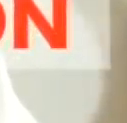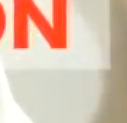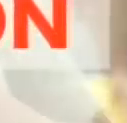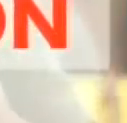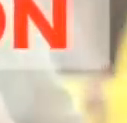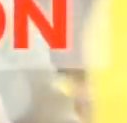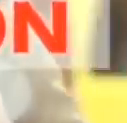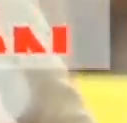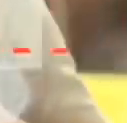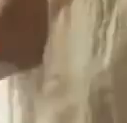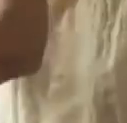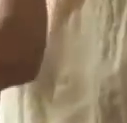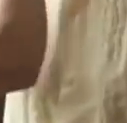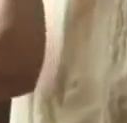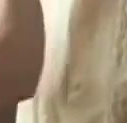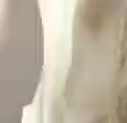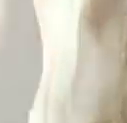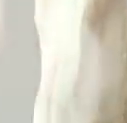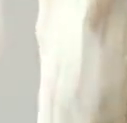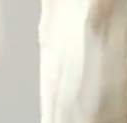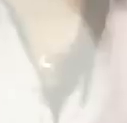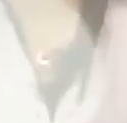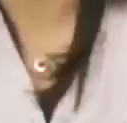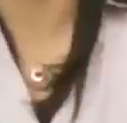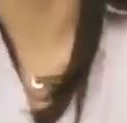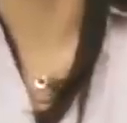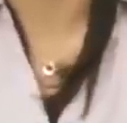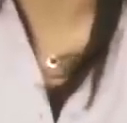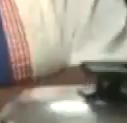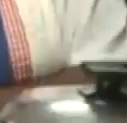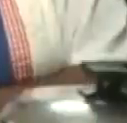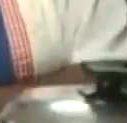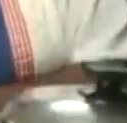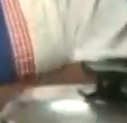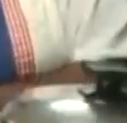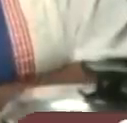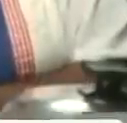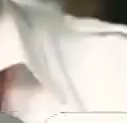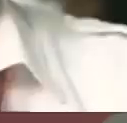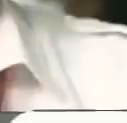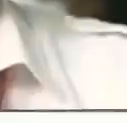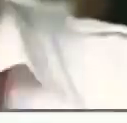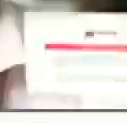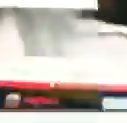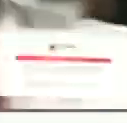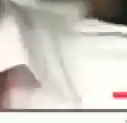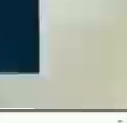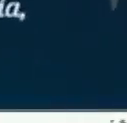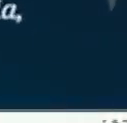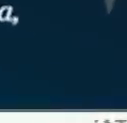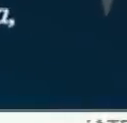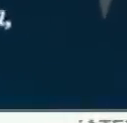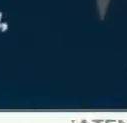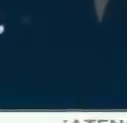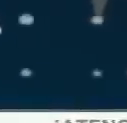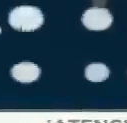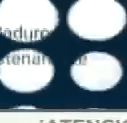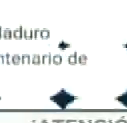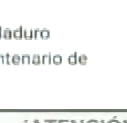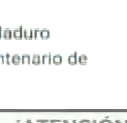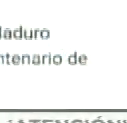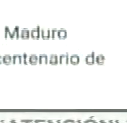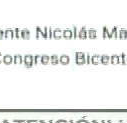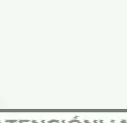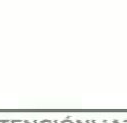venezolano si quiere formar parte de algunos de los movimientos del congreso bicentenario de los pueblos entonces es sencillo